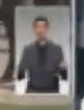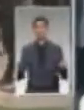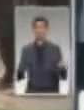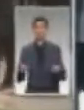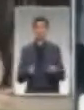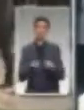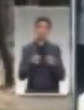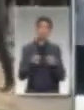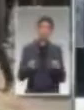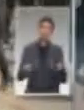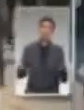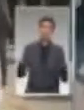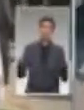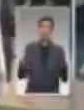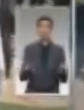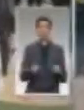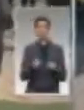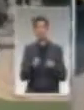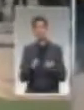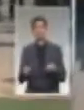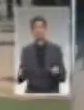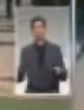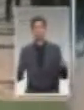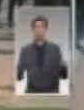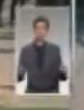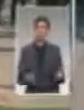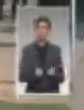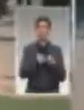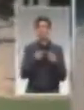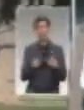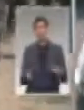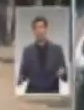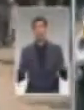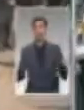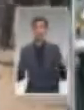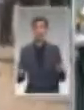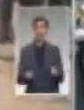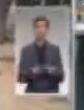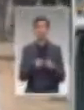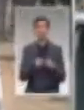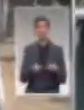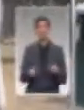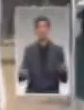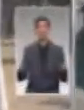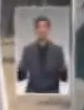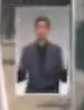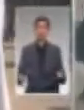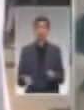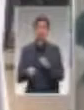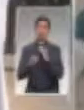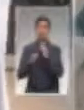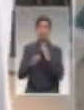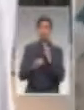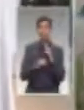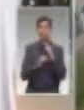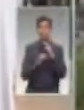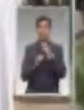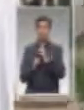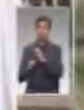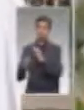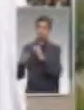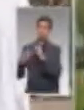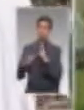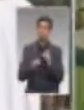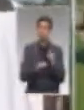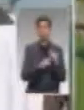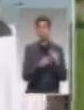esta misa. ¿Cuánto debiera durar aproximadamente, Padre? Una misa, bueno, depende siempre, por supuesto, de las